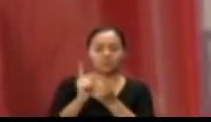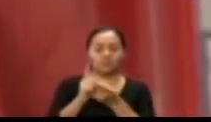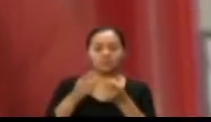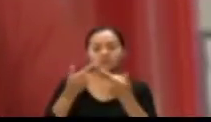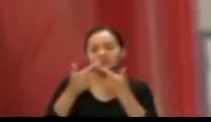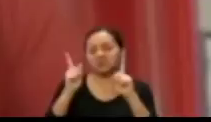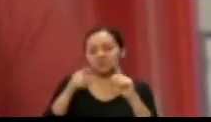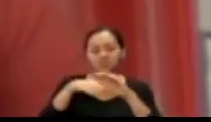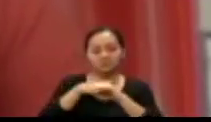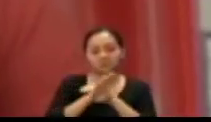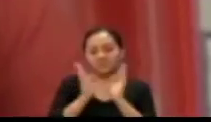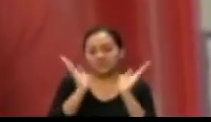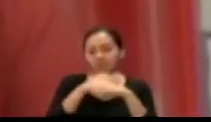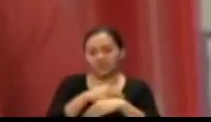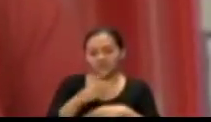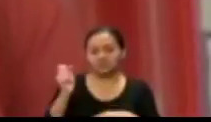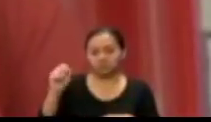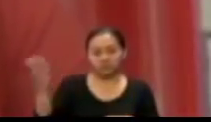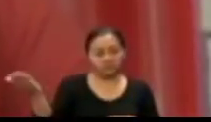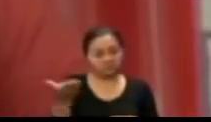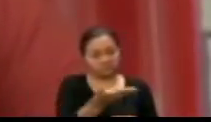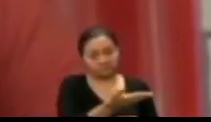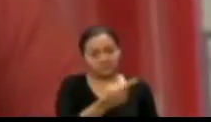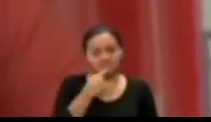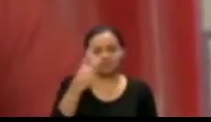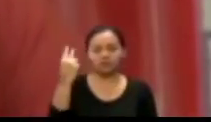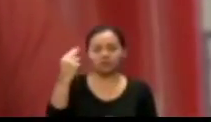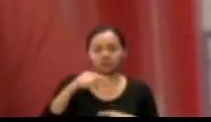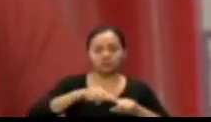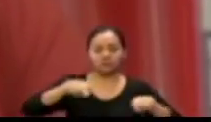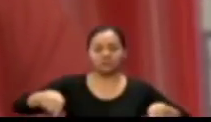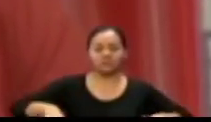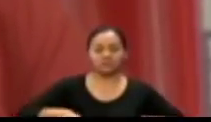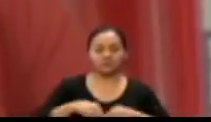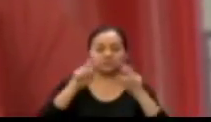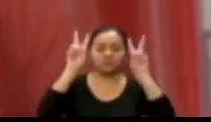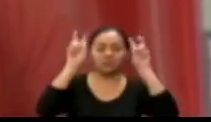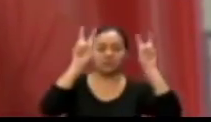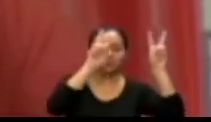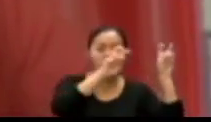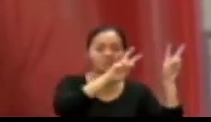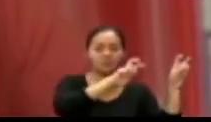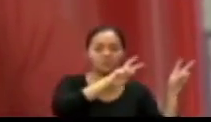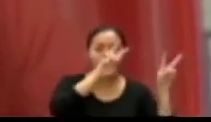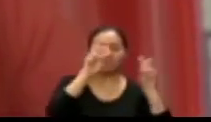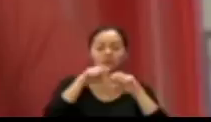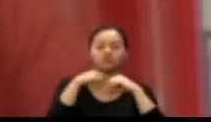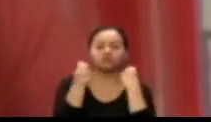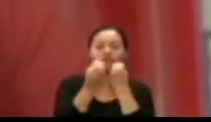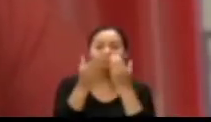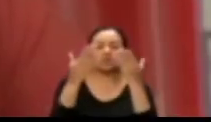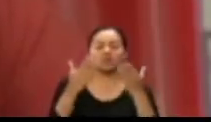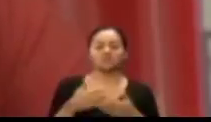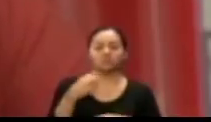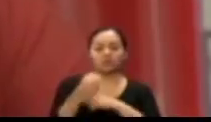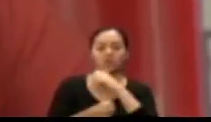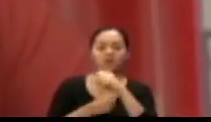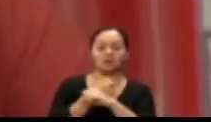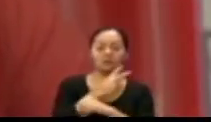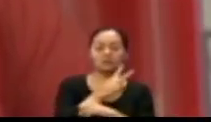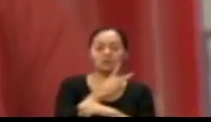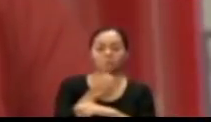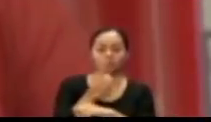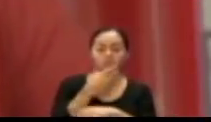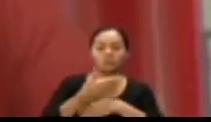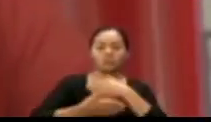es gratuita. Van a existir 12 mesas temáticas, entre ellas está el socialismo del siglo XXI, el proceso